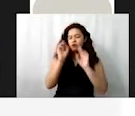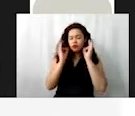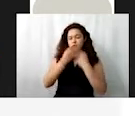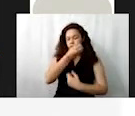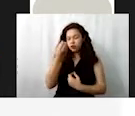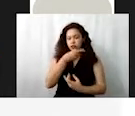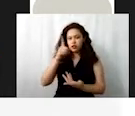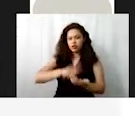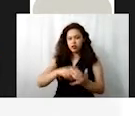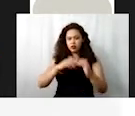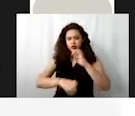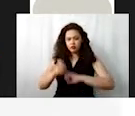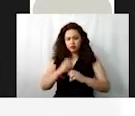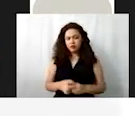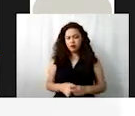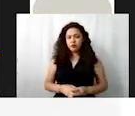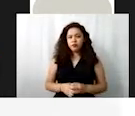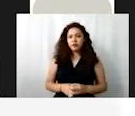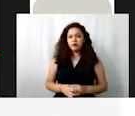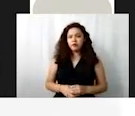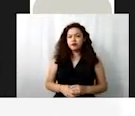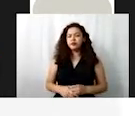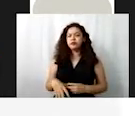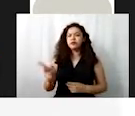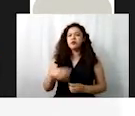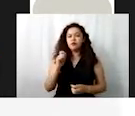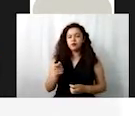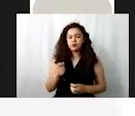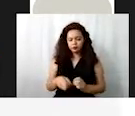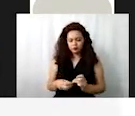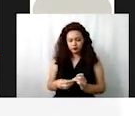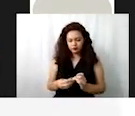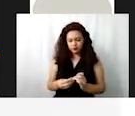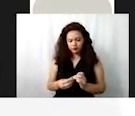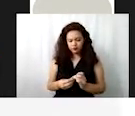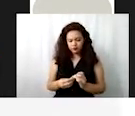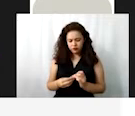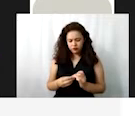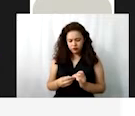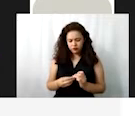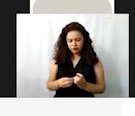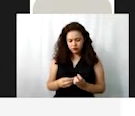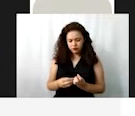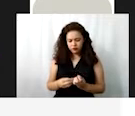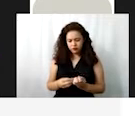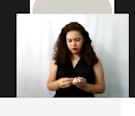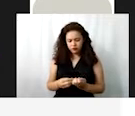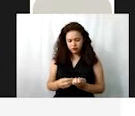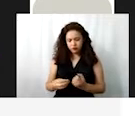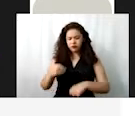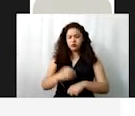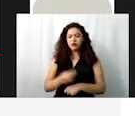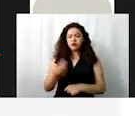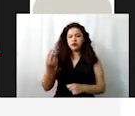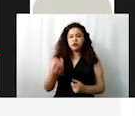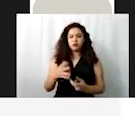En este a lo que se refiere es a señalar de manera enunciativa